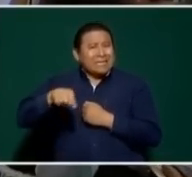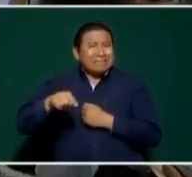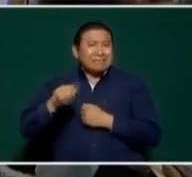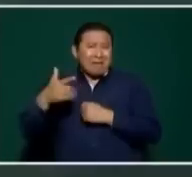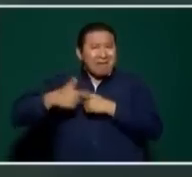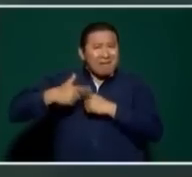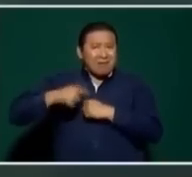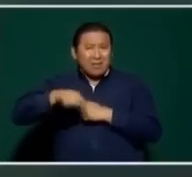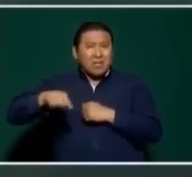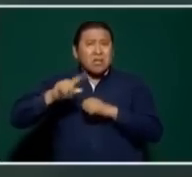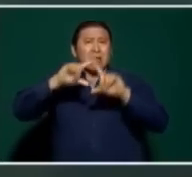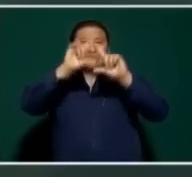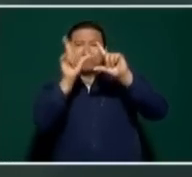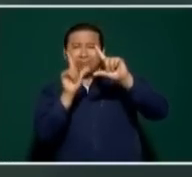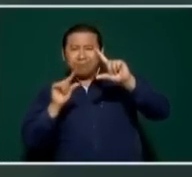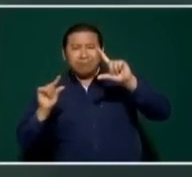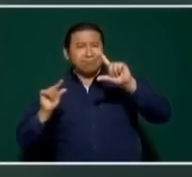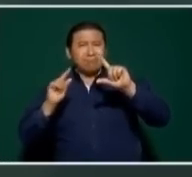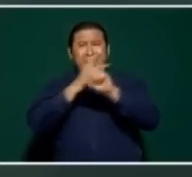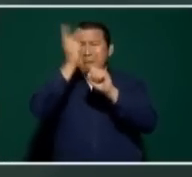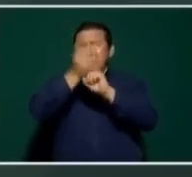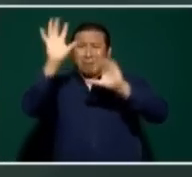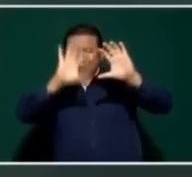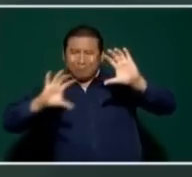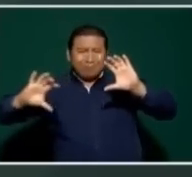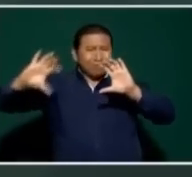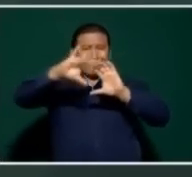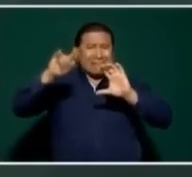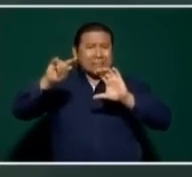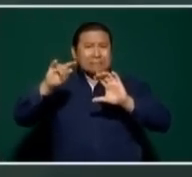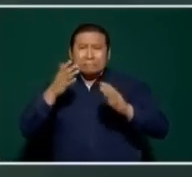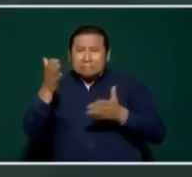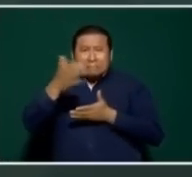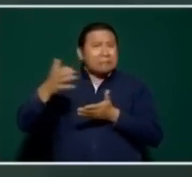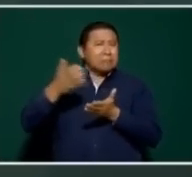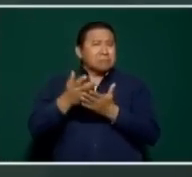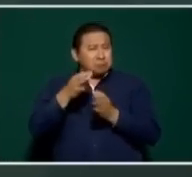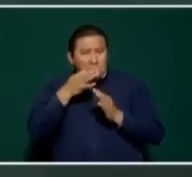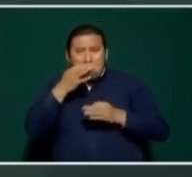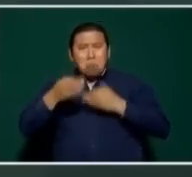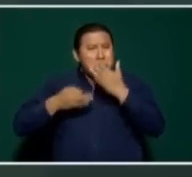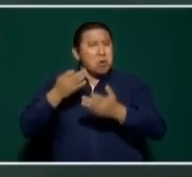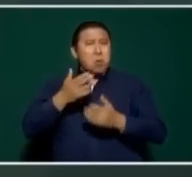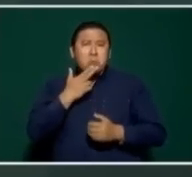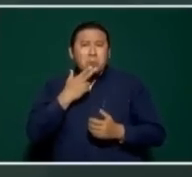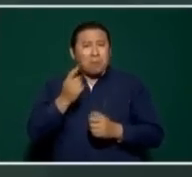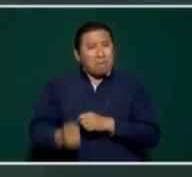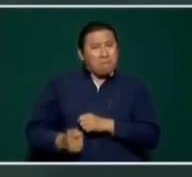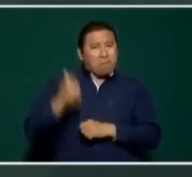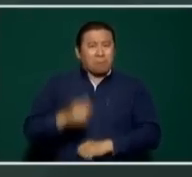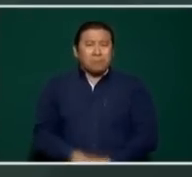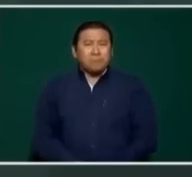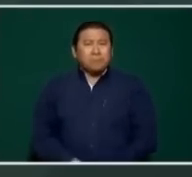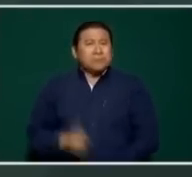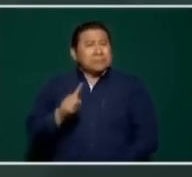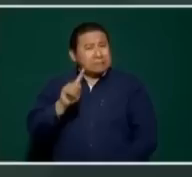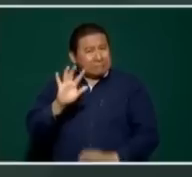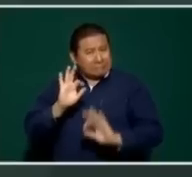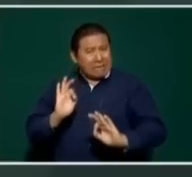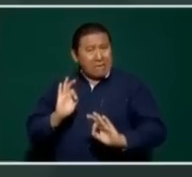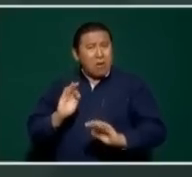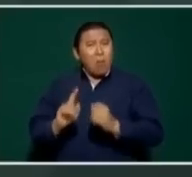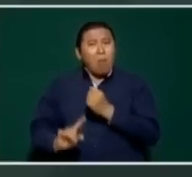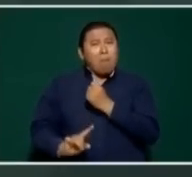dando en muchos países y que lo estamos afrontando. Por primera vez se está afrontando como